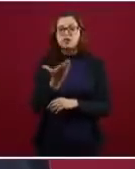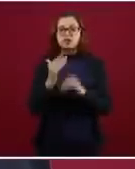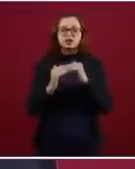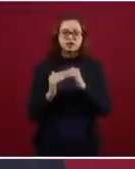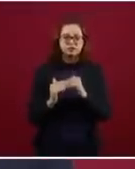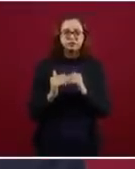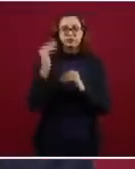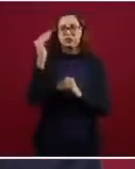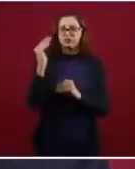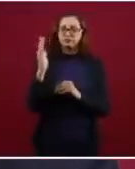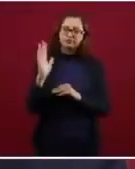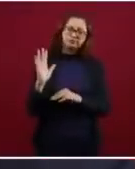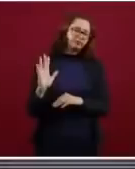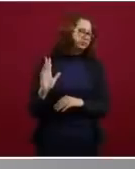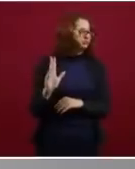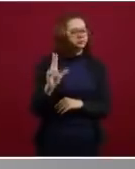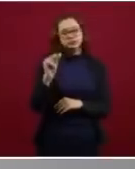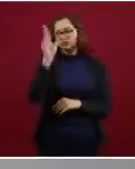Ojalá y no le muevan,